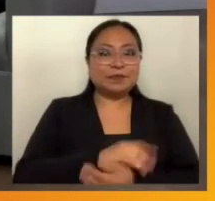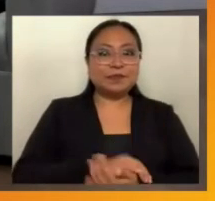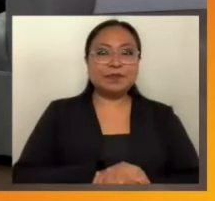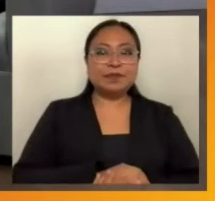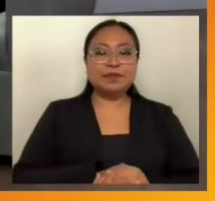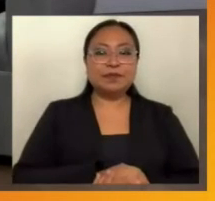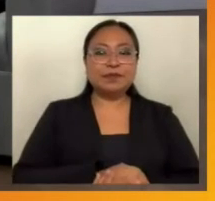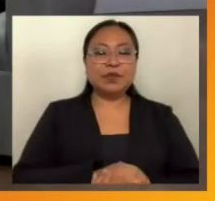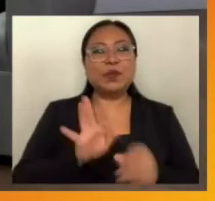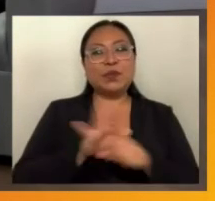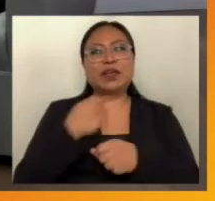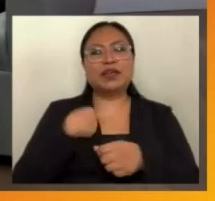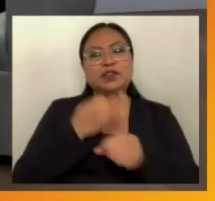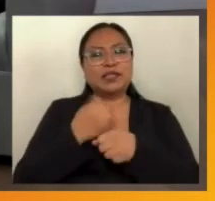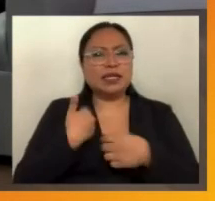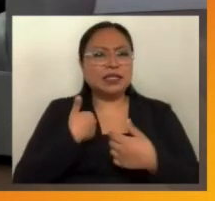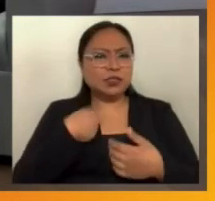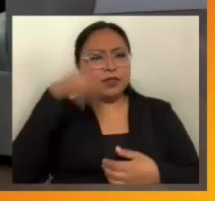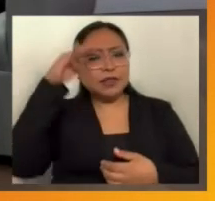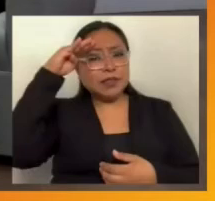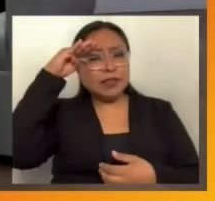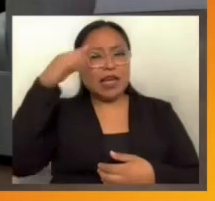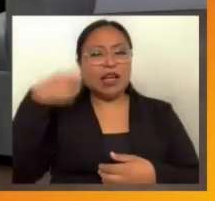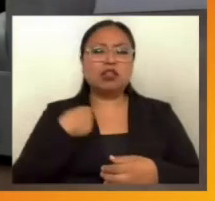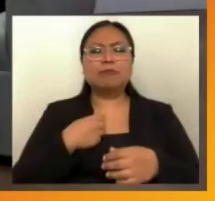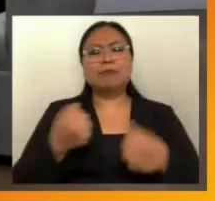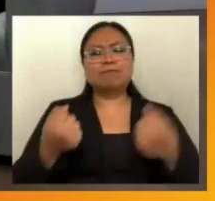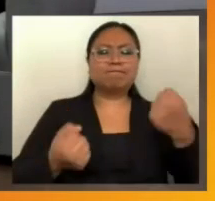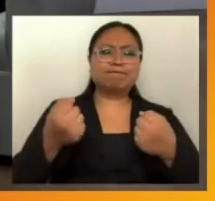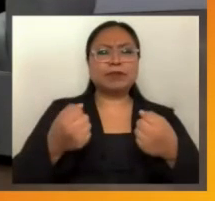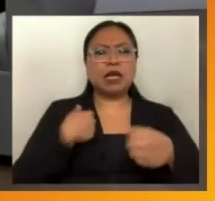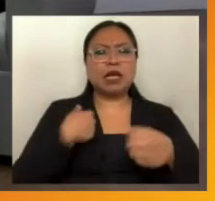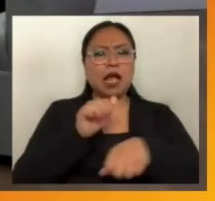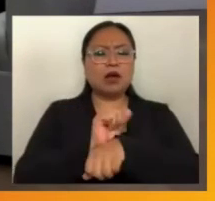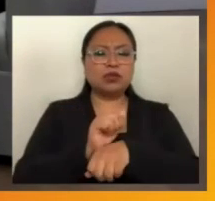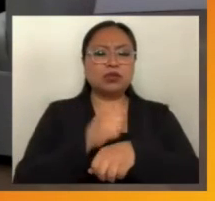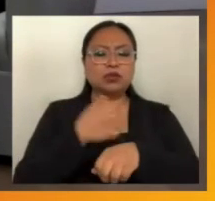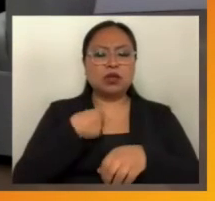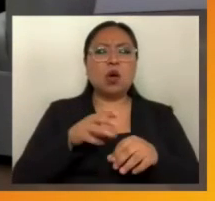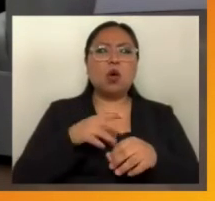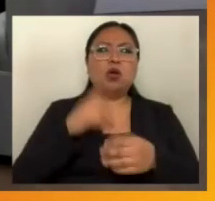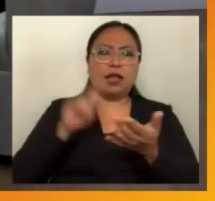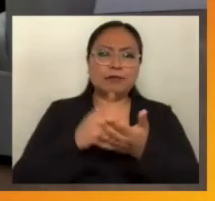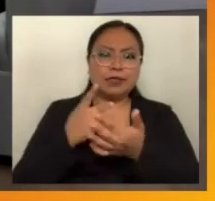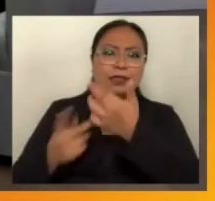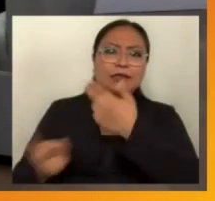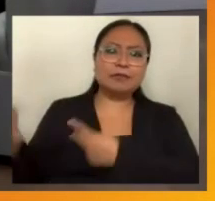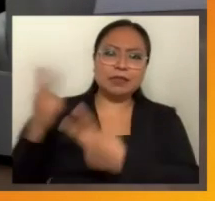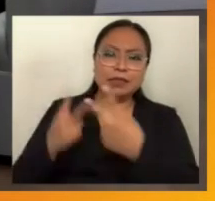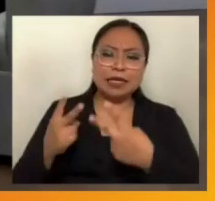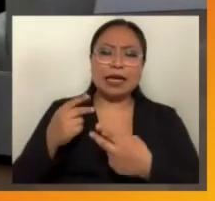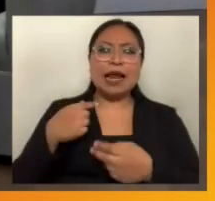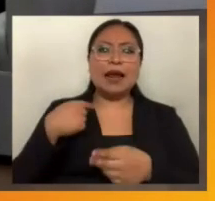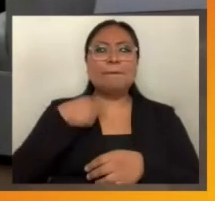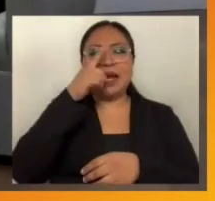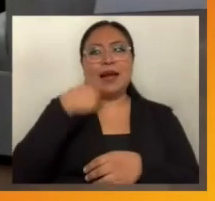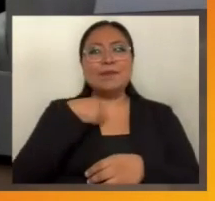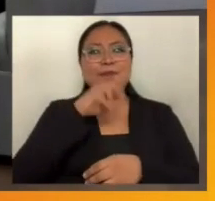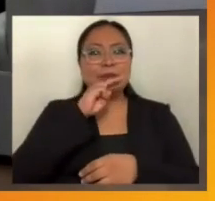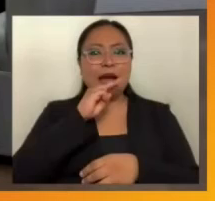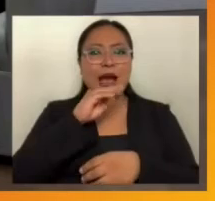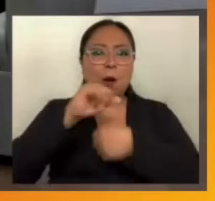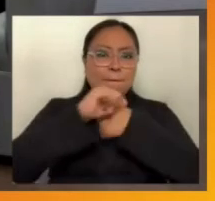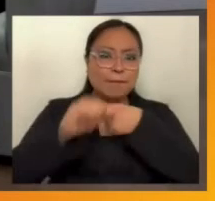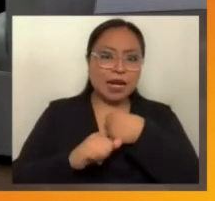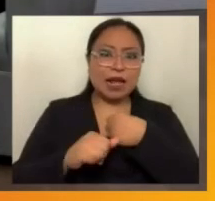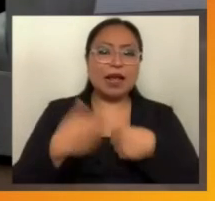justo estaba pensando eso ahorita que venía manejando para acá. ¿Cuántas veces vinimos a que la operaran, a que mi hermana se